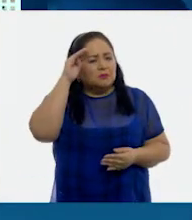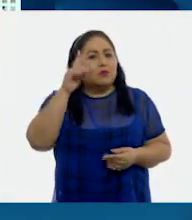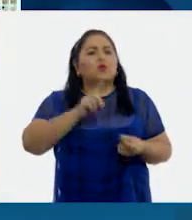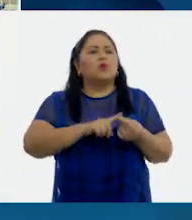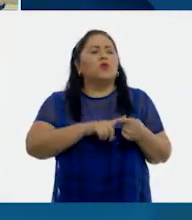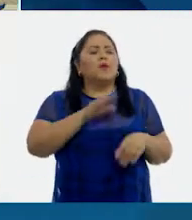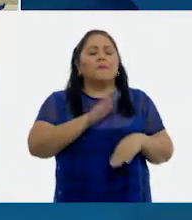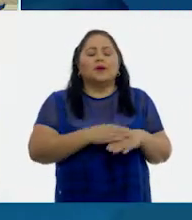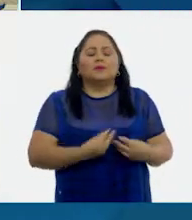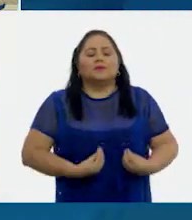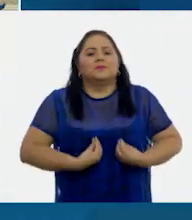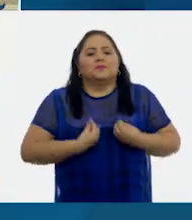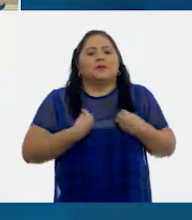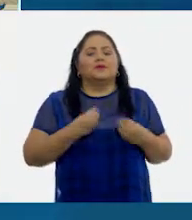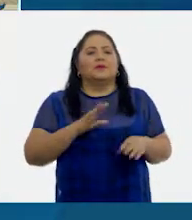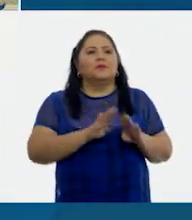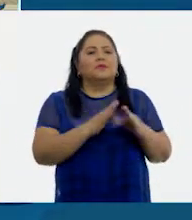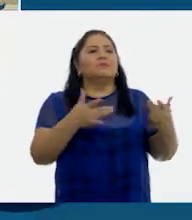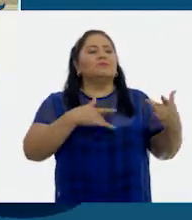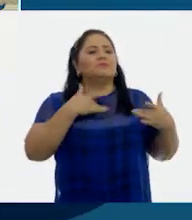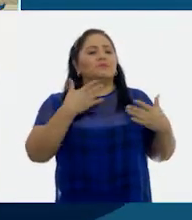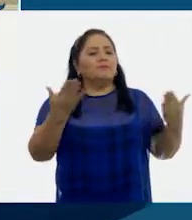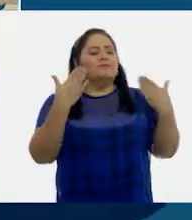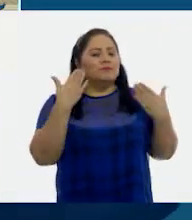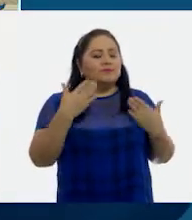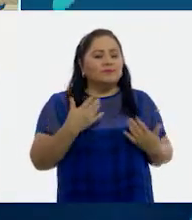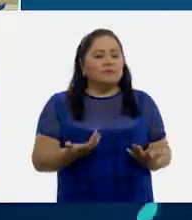¿Dónde hay más vida silvestre?